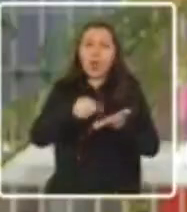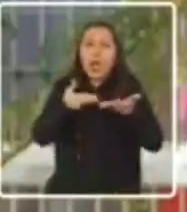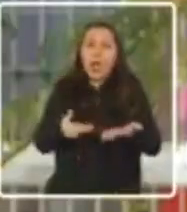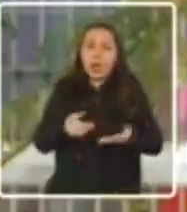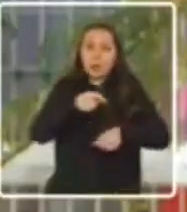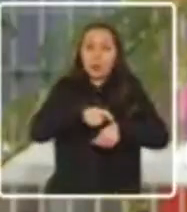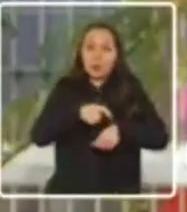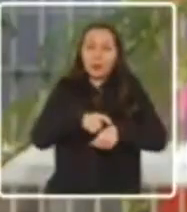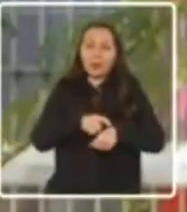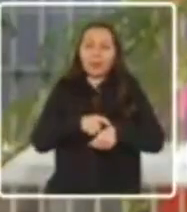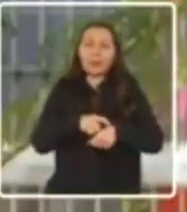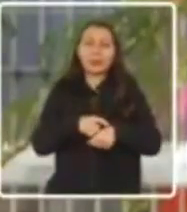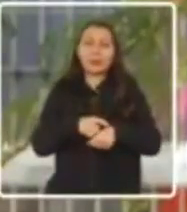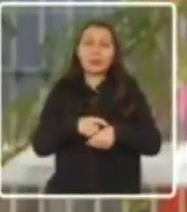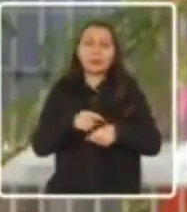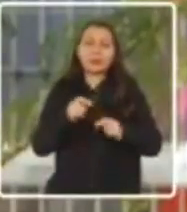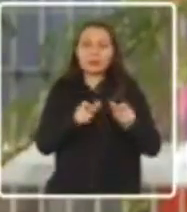instancias